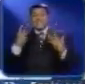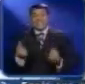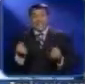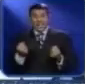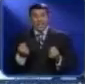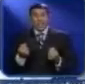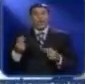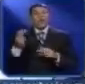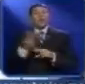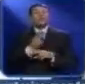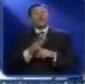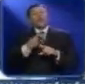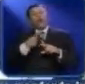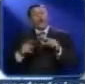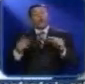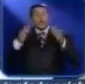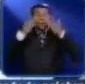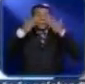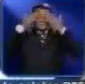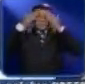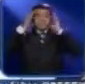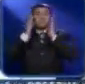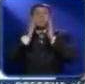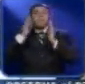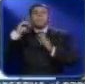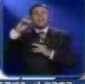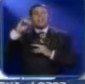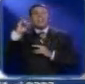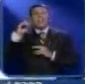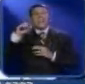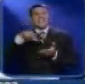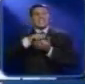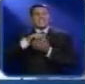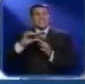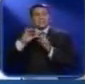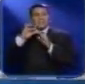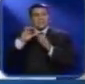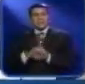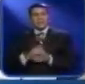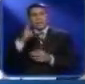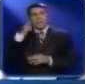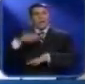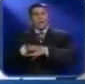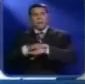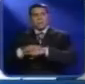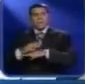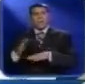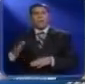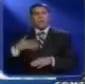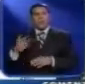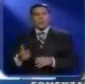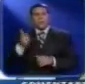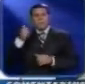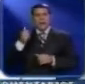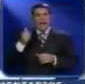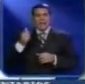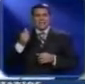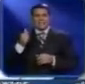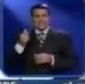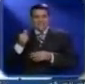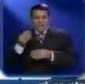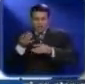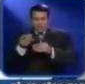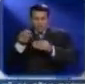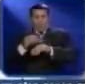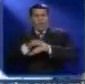utilizamos otro tipo de máscara de mandarina que es más rica en aceites esenciales para que la piel pueda estar mucho más hidratada, porque son personas que requieren de